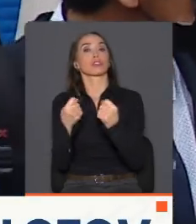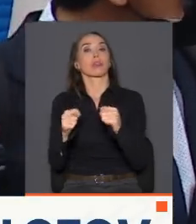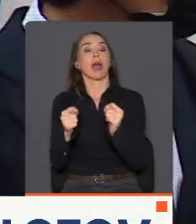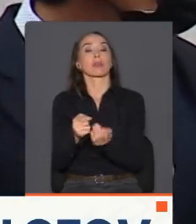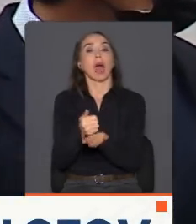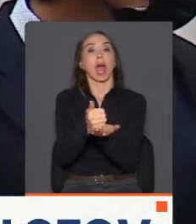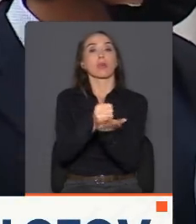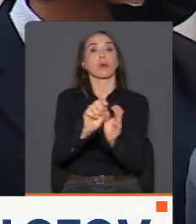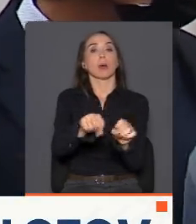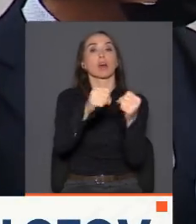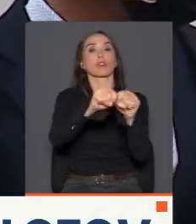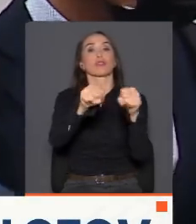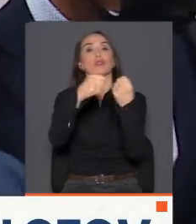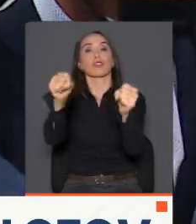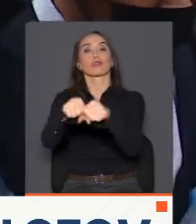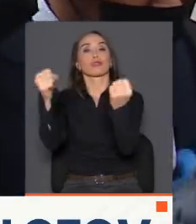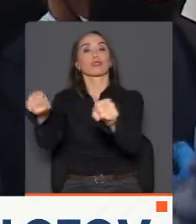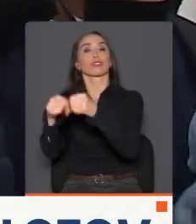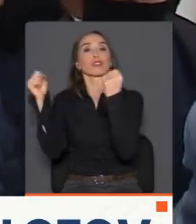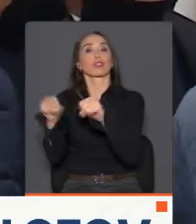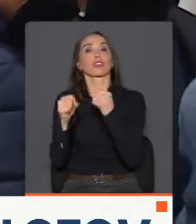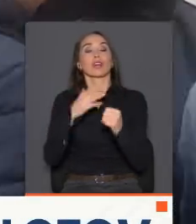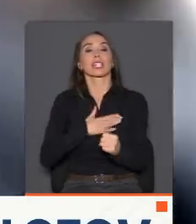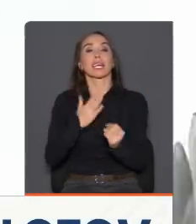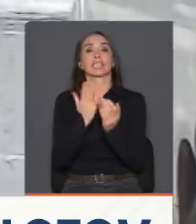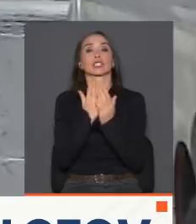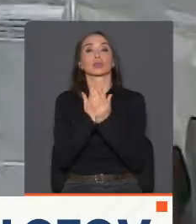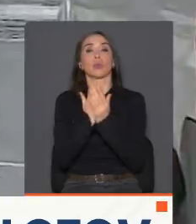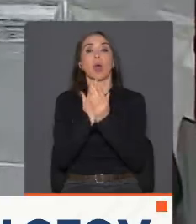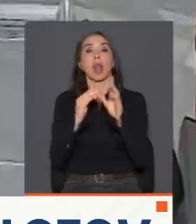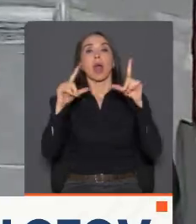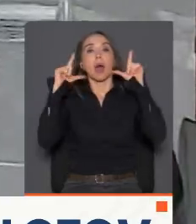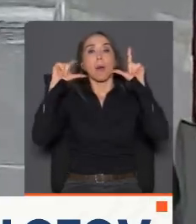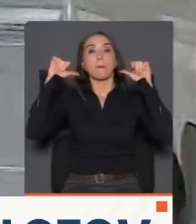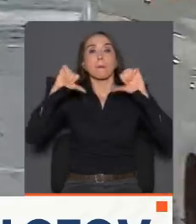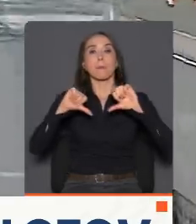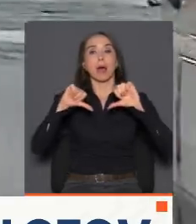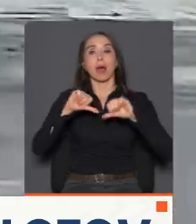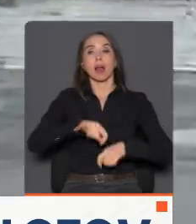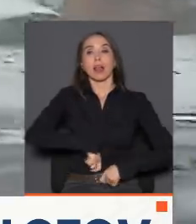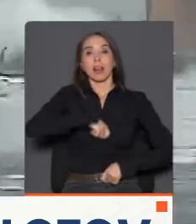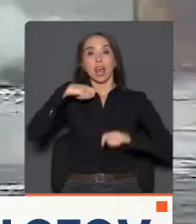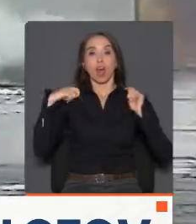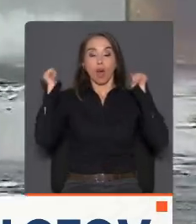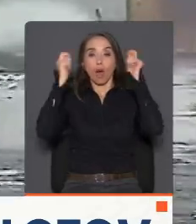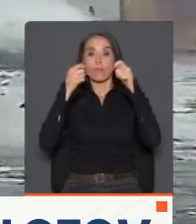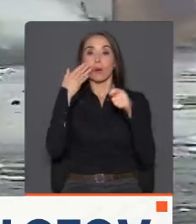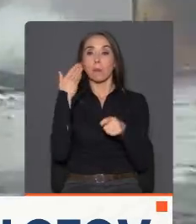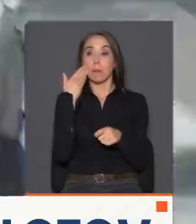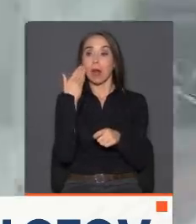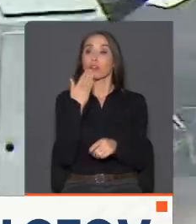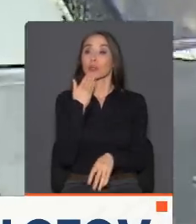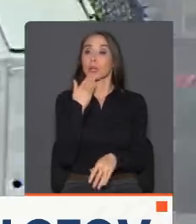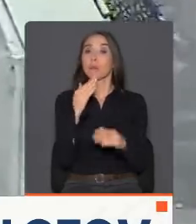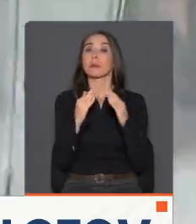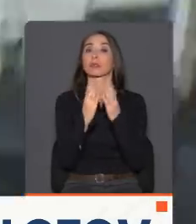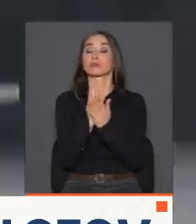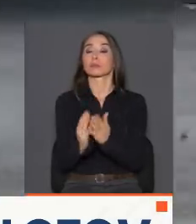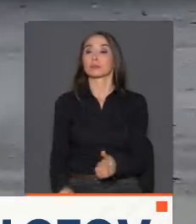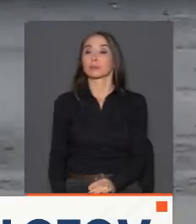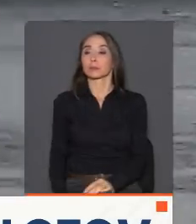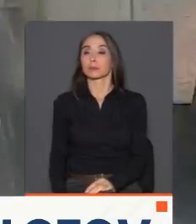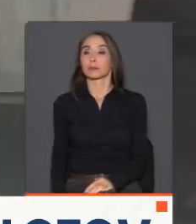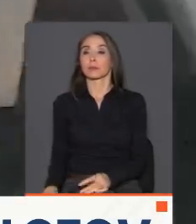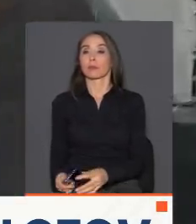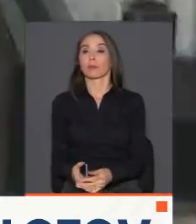hace desastre y quiere dejar al colegio mal parado. Los overoles blancos también aparecieron en el Barros Borgoño, con